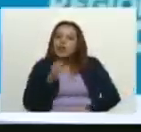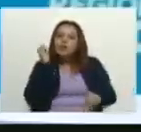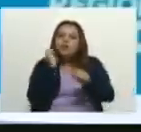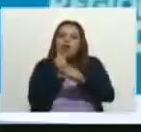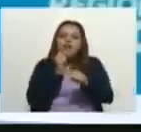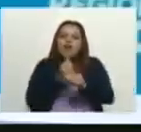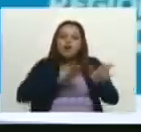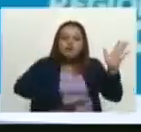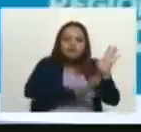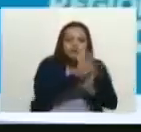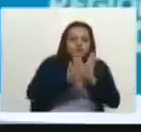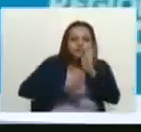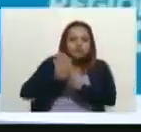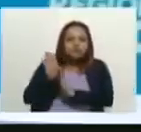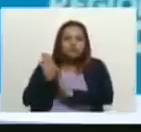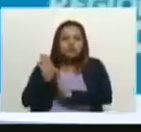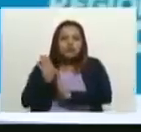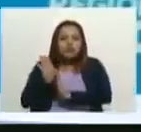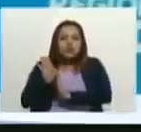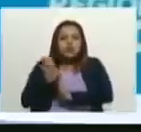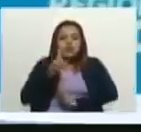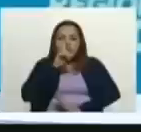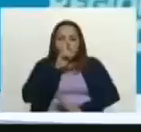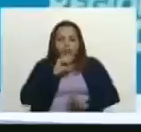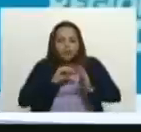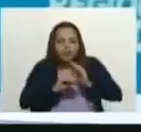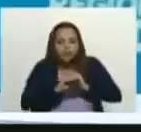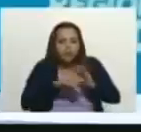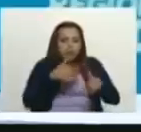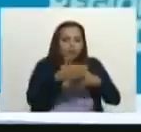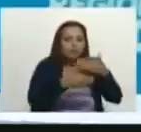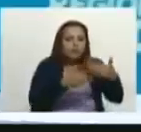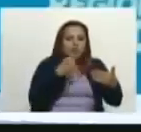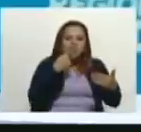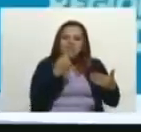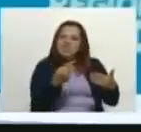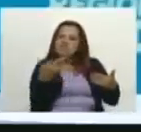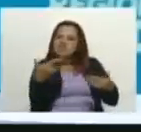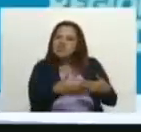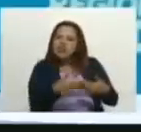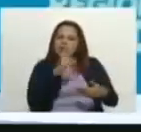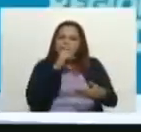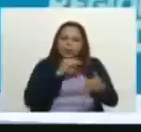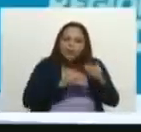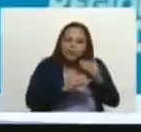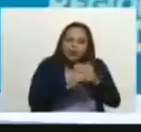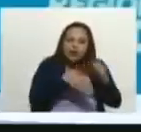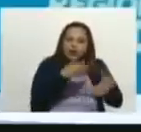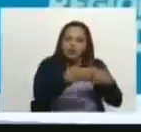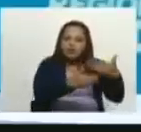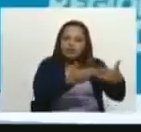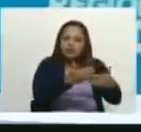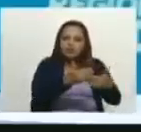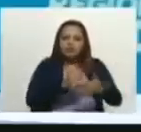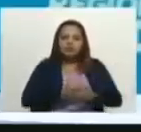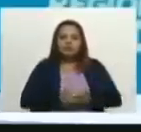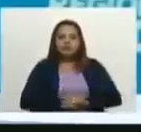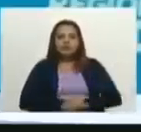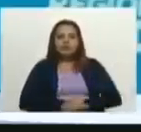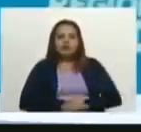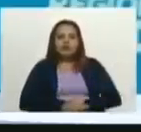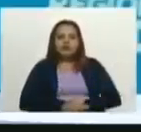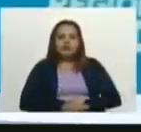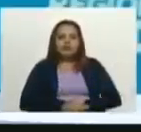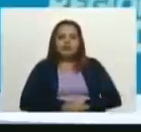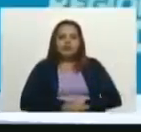que se viene haciendo a la calladita. ¿Cómo es que dice el dicho? A la calladita callando, o a la callada calladita,